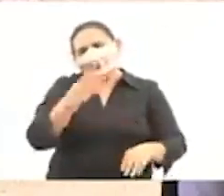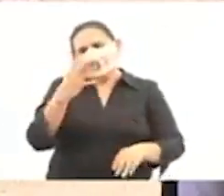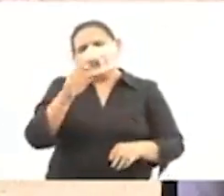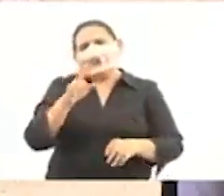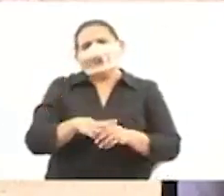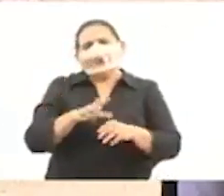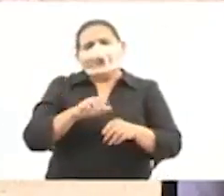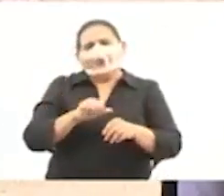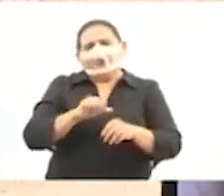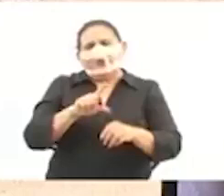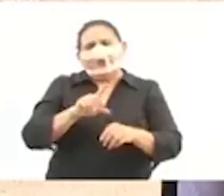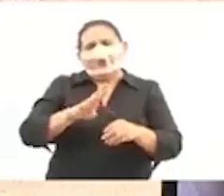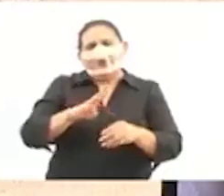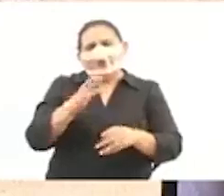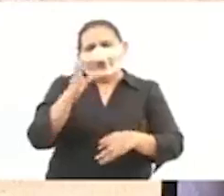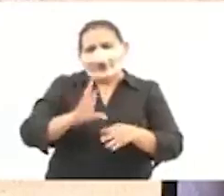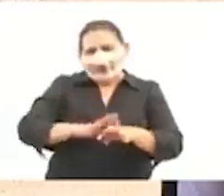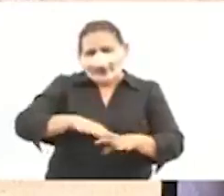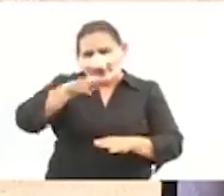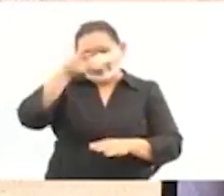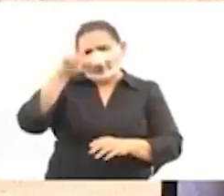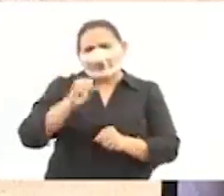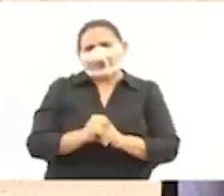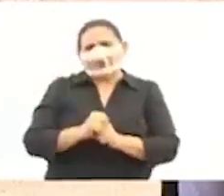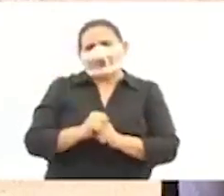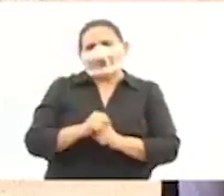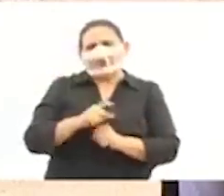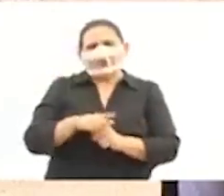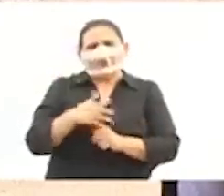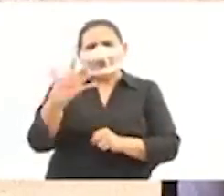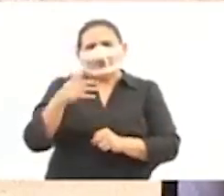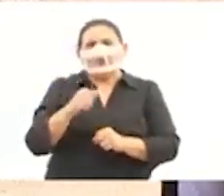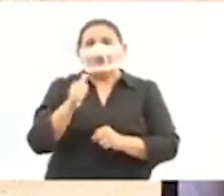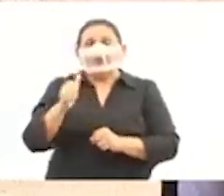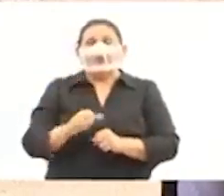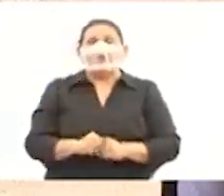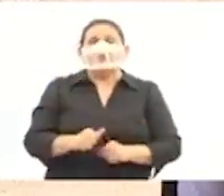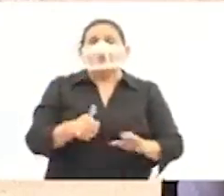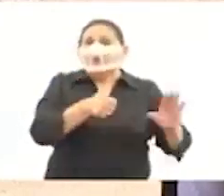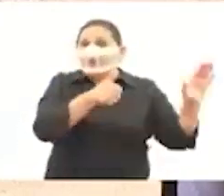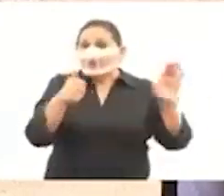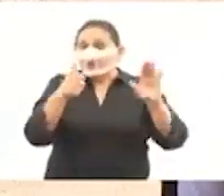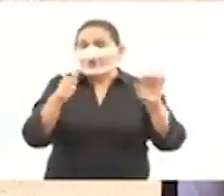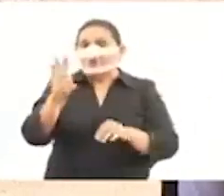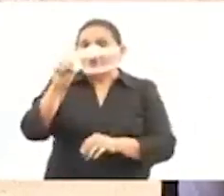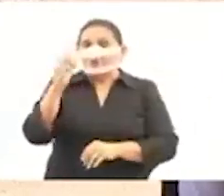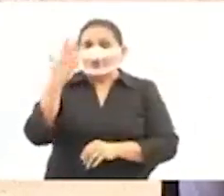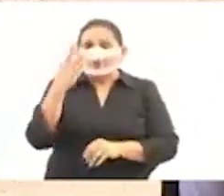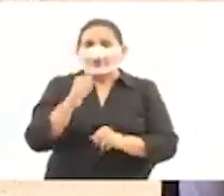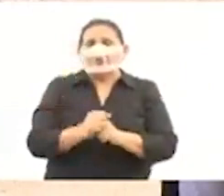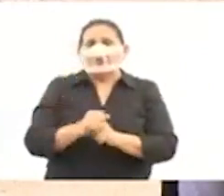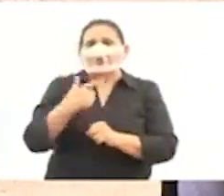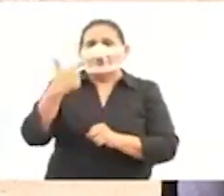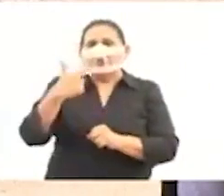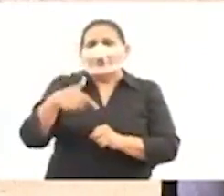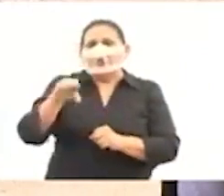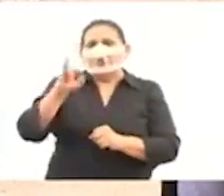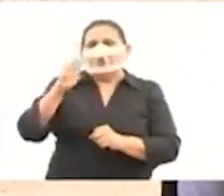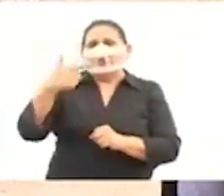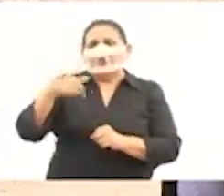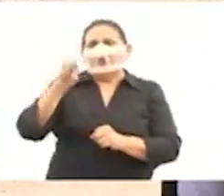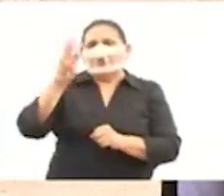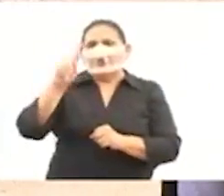a 695 giga watts de 15 a 695 llega a watts por hora energía